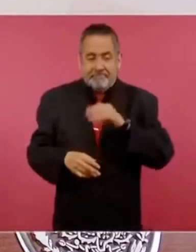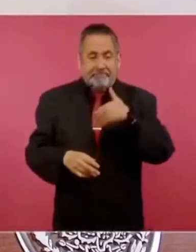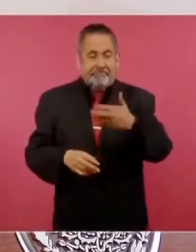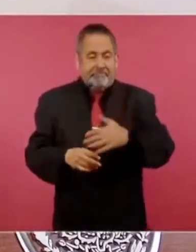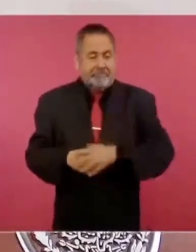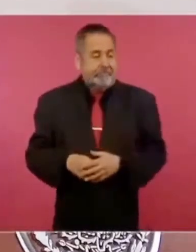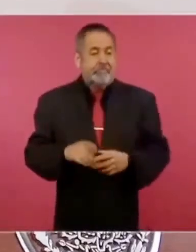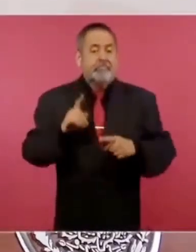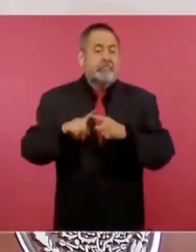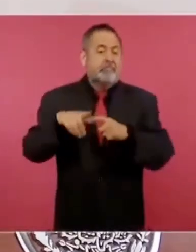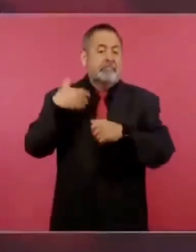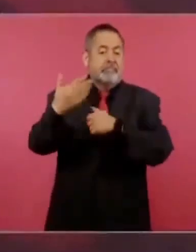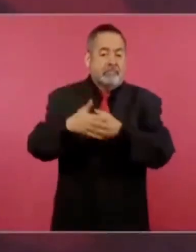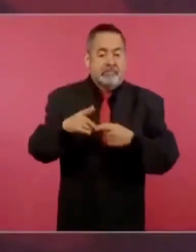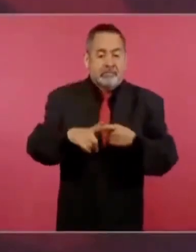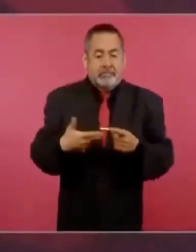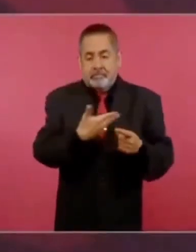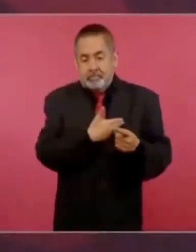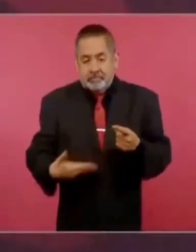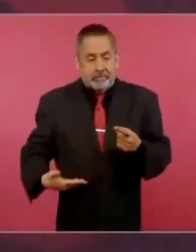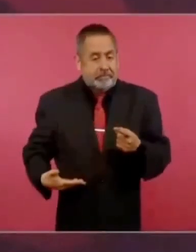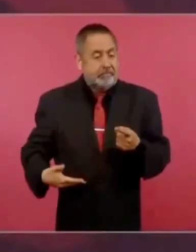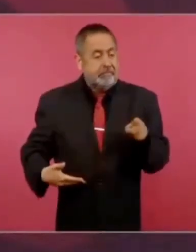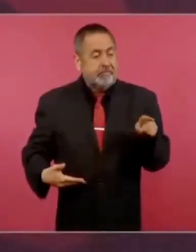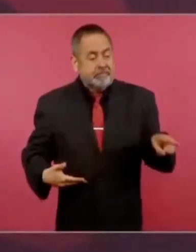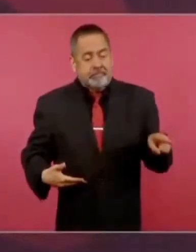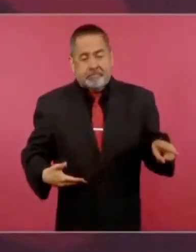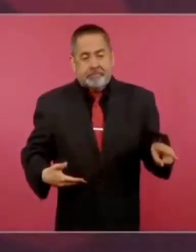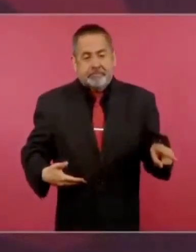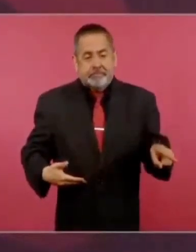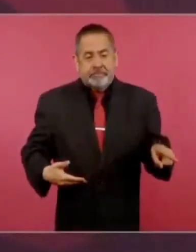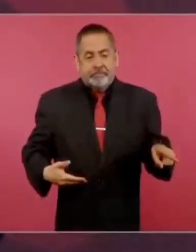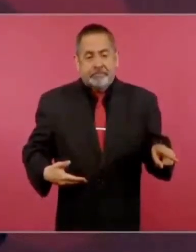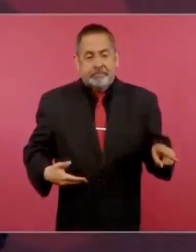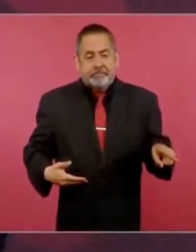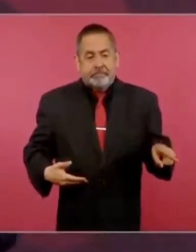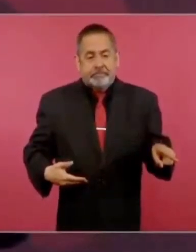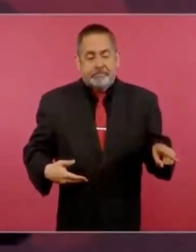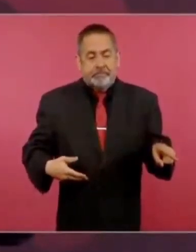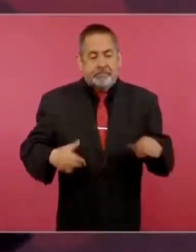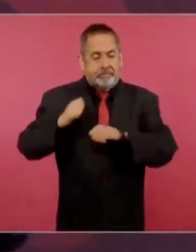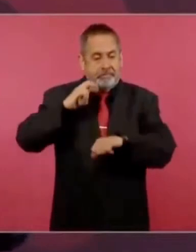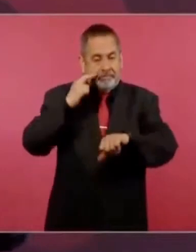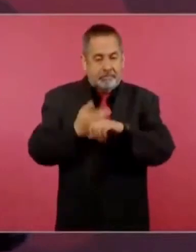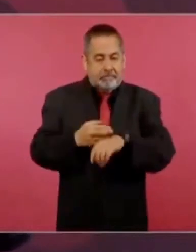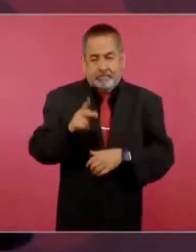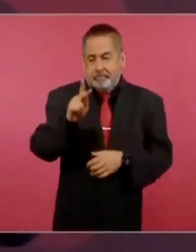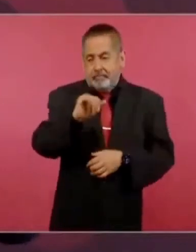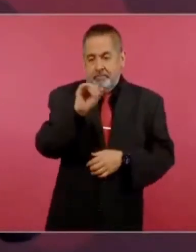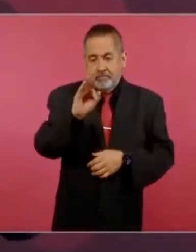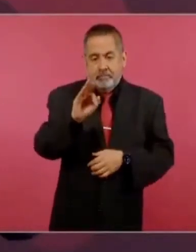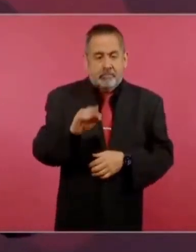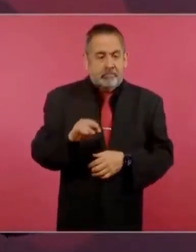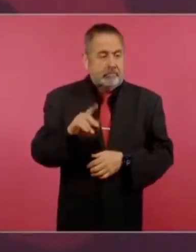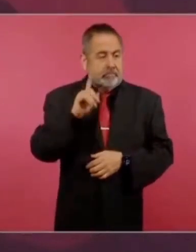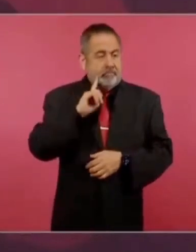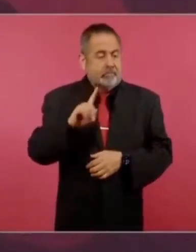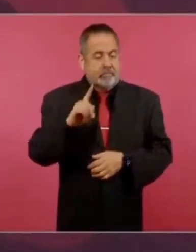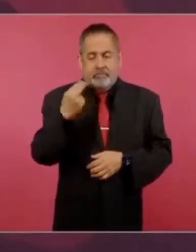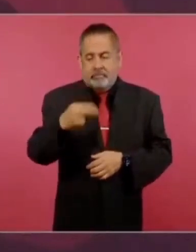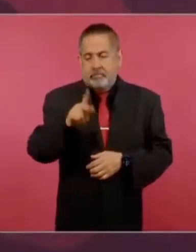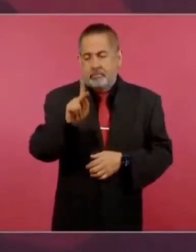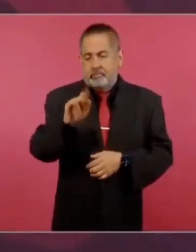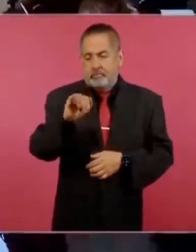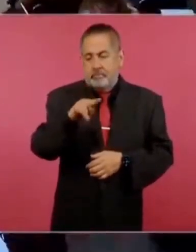la presidenta este del poder judicial tiene muchas cosas que decir